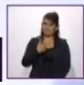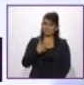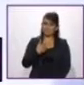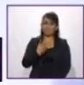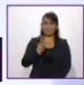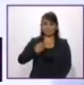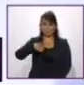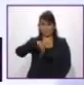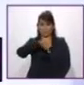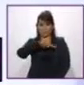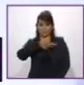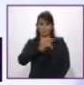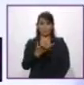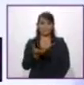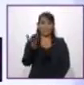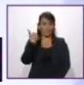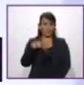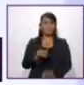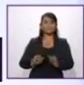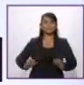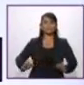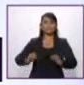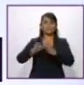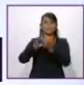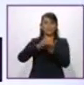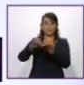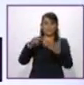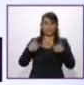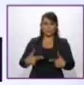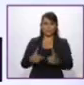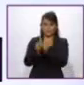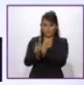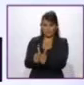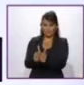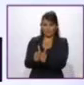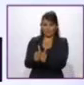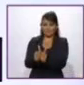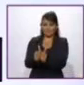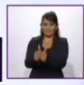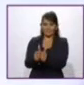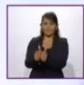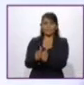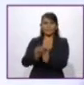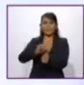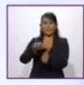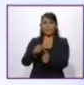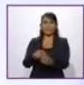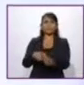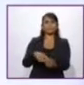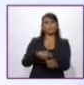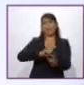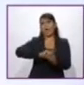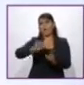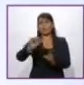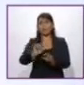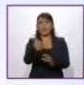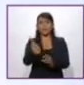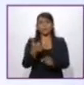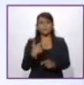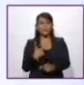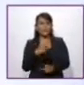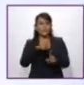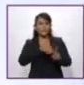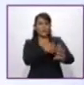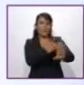escabrosa de una institución, como lo fue Derechos Humanos, más vale no criticar a los demás. Mejor vámonos a proponer. Mi